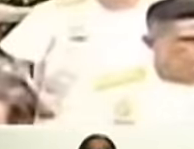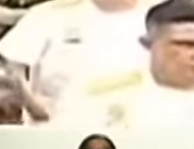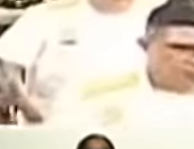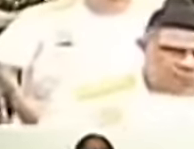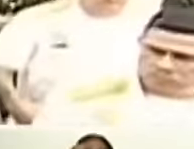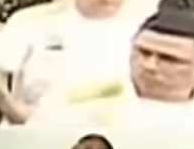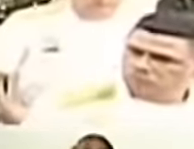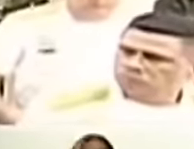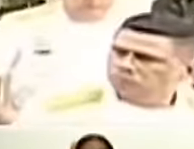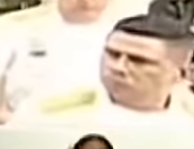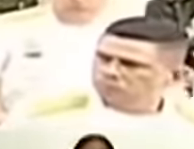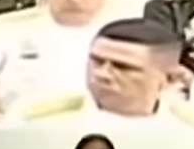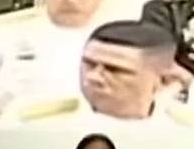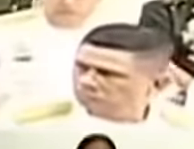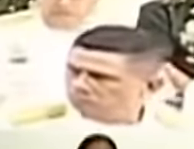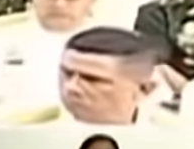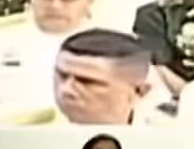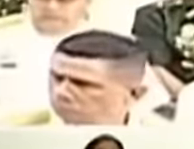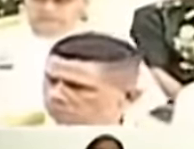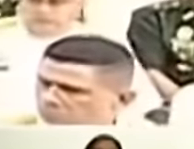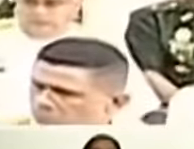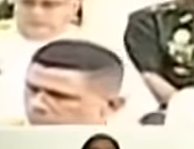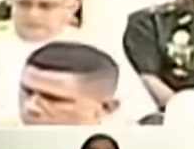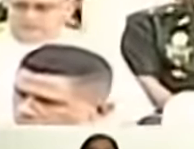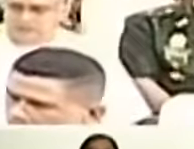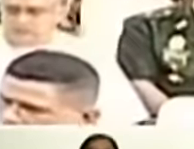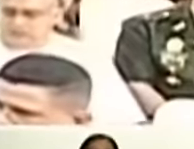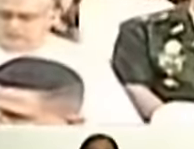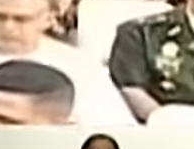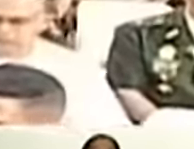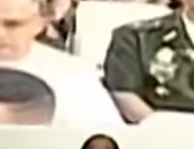También están los mapas y los títulos.